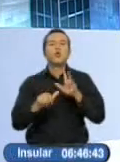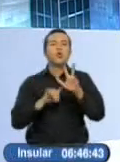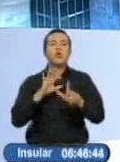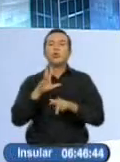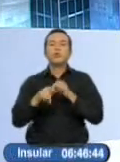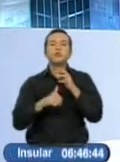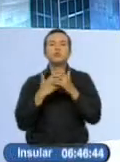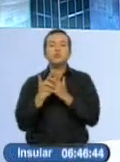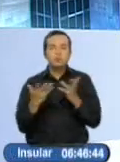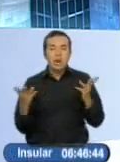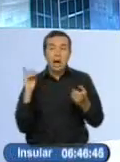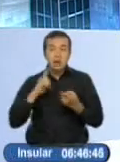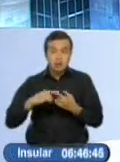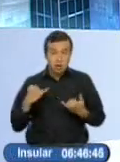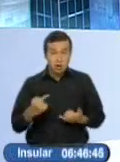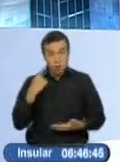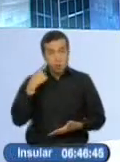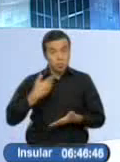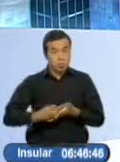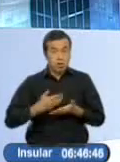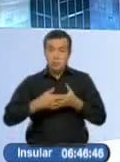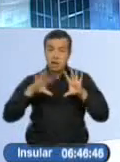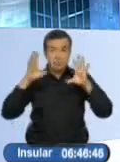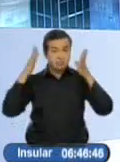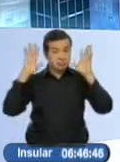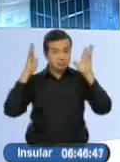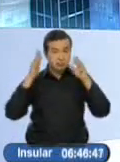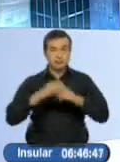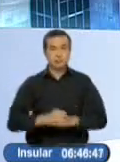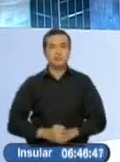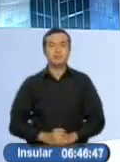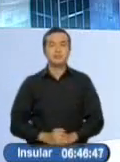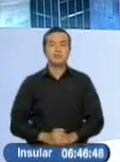implementada en la región, sin que hasta el momento exista una prueba en su contra.